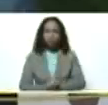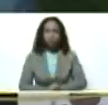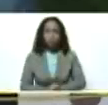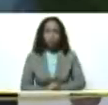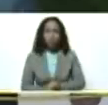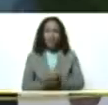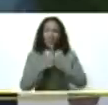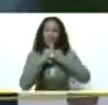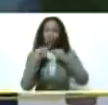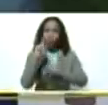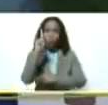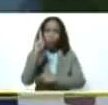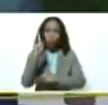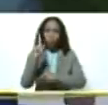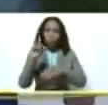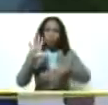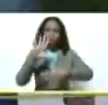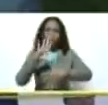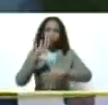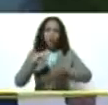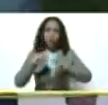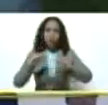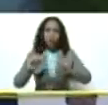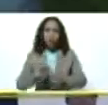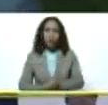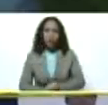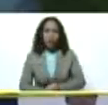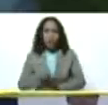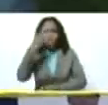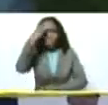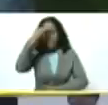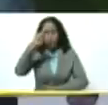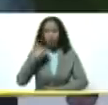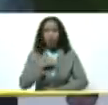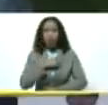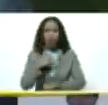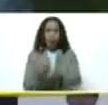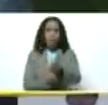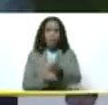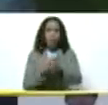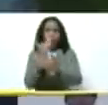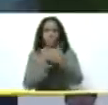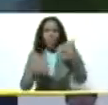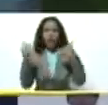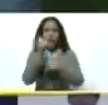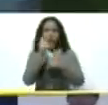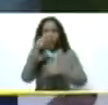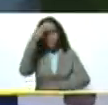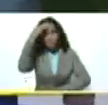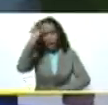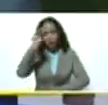de todo un continente. México, nuestro hermano mayor México.